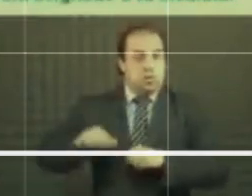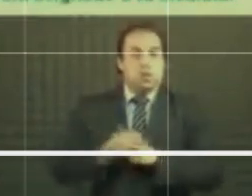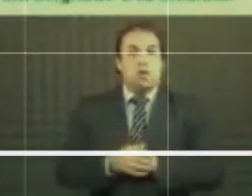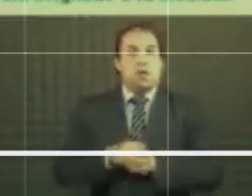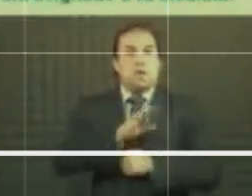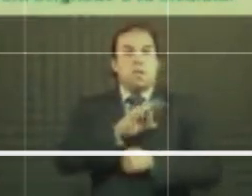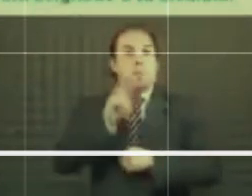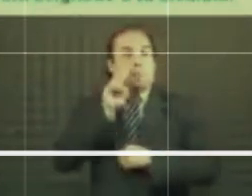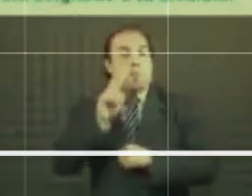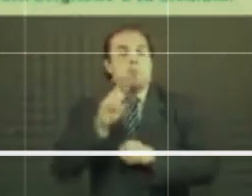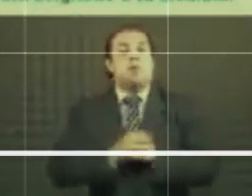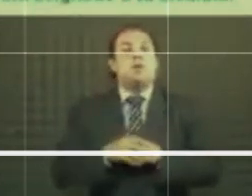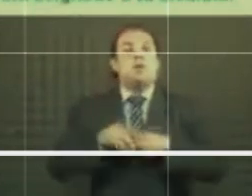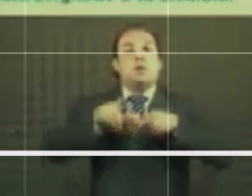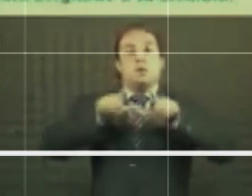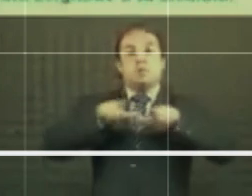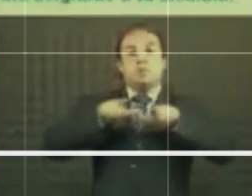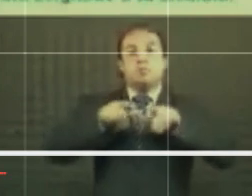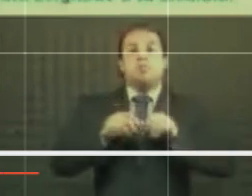cita en